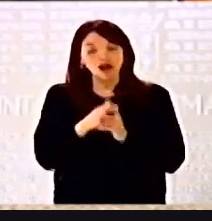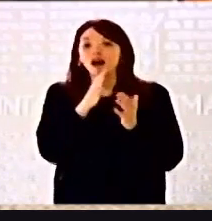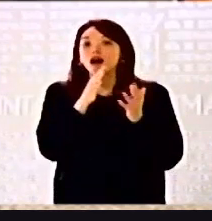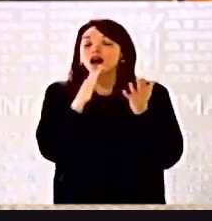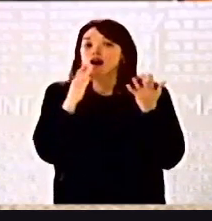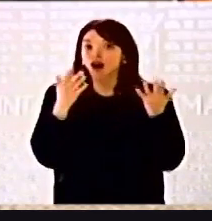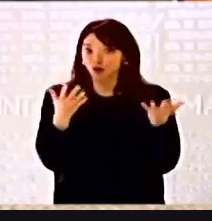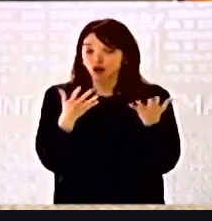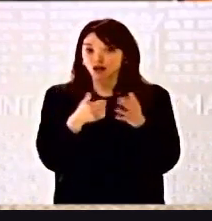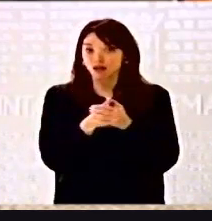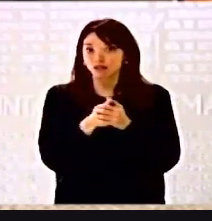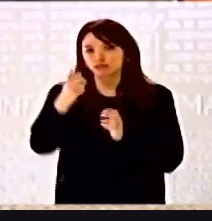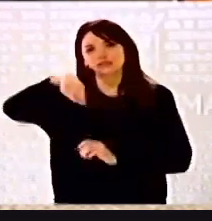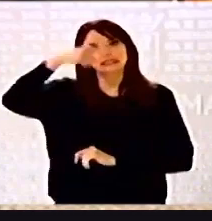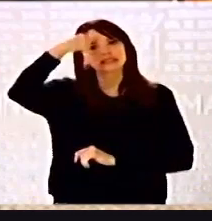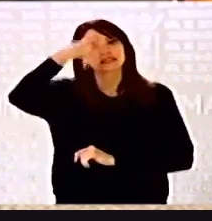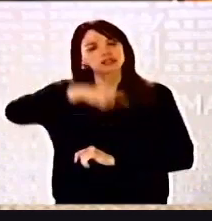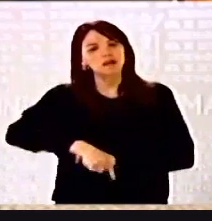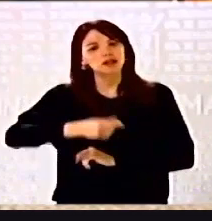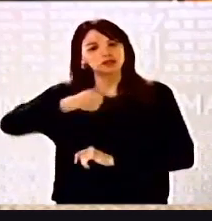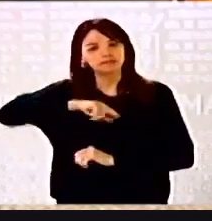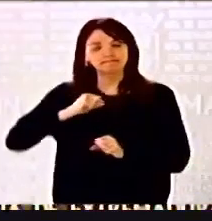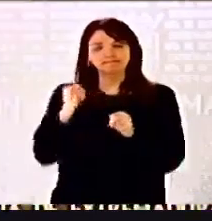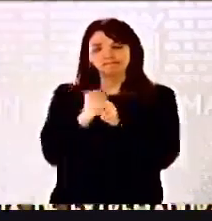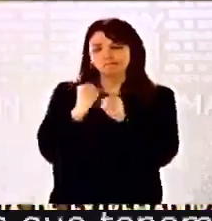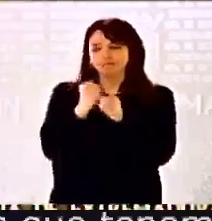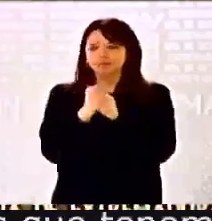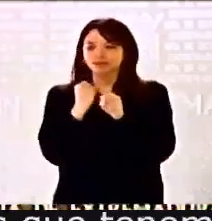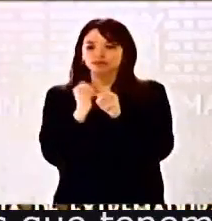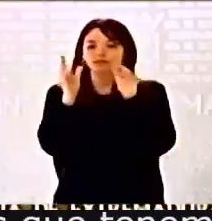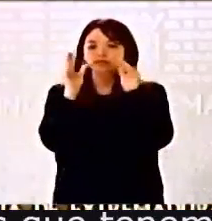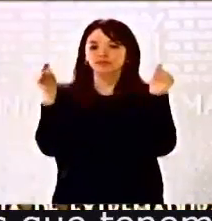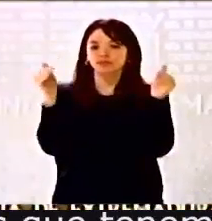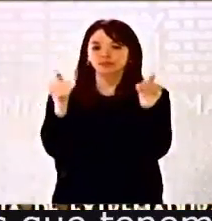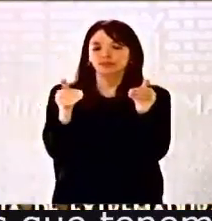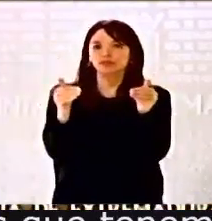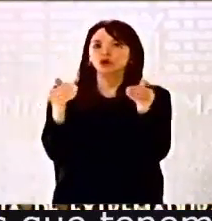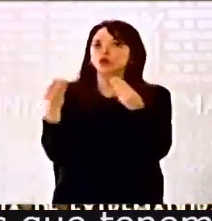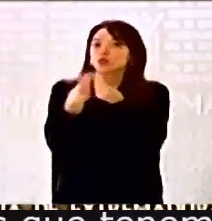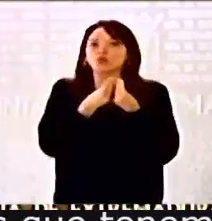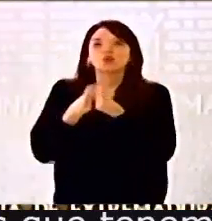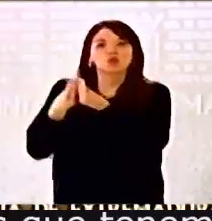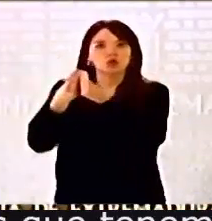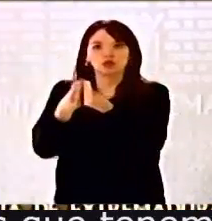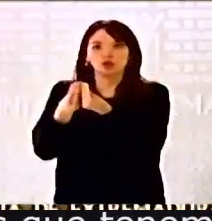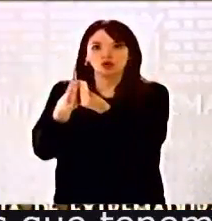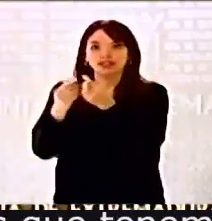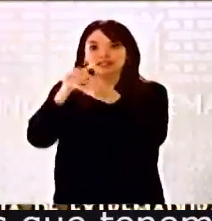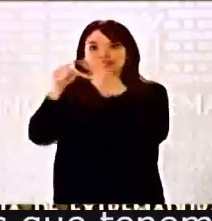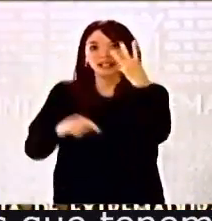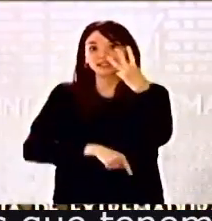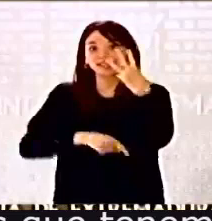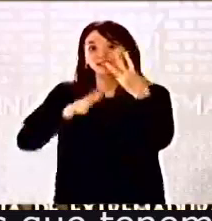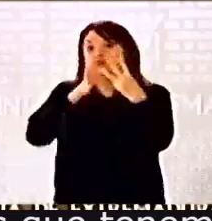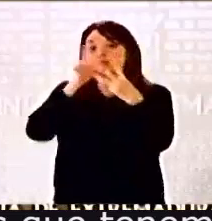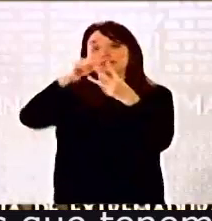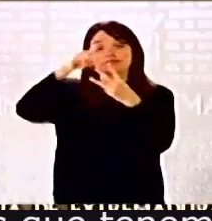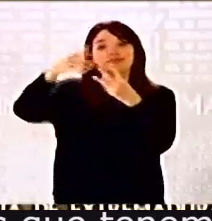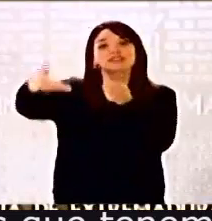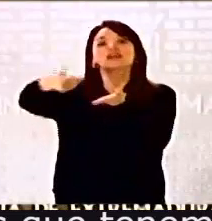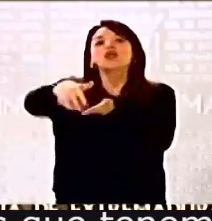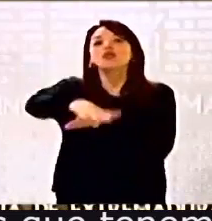momentos, que sabéis que tenemos que trabajar en forma triangular, porque por un lado las solicitudes se realizan en la